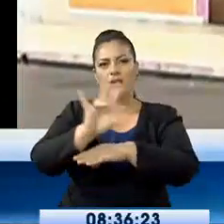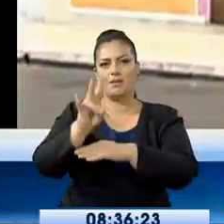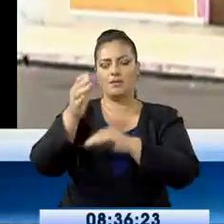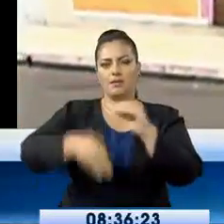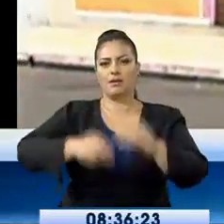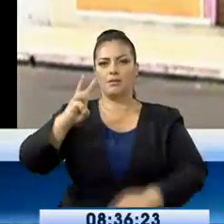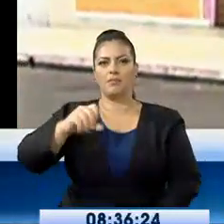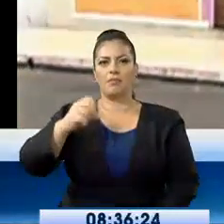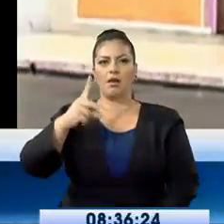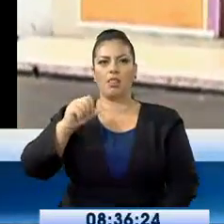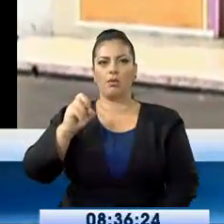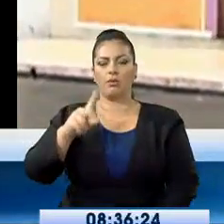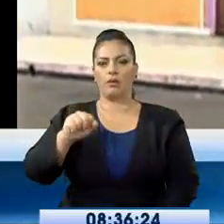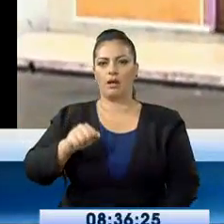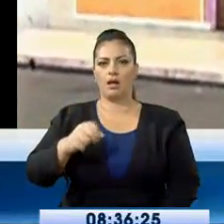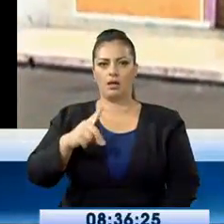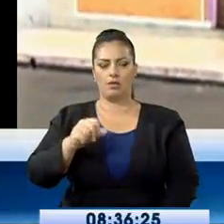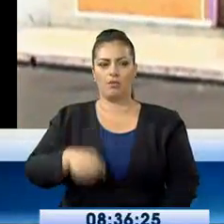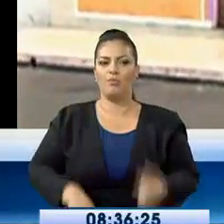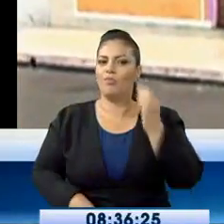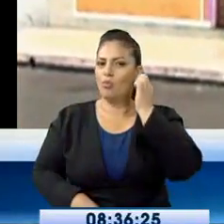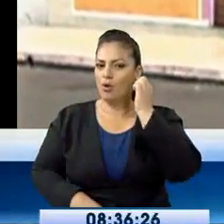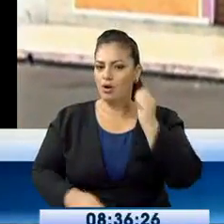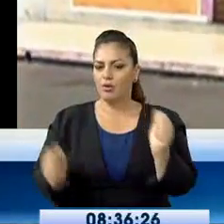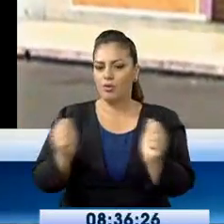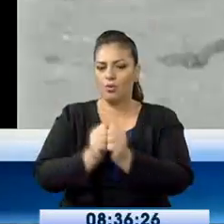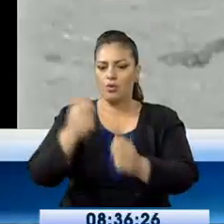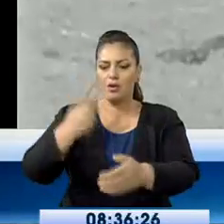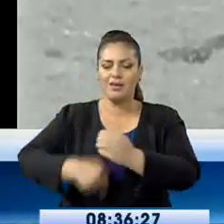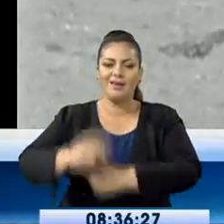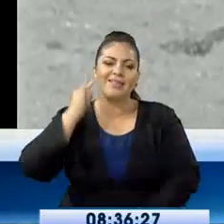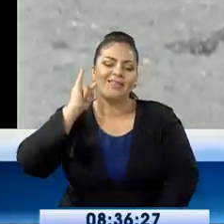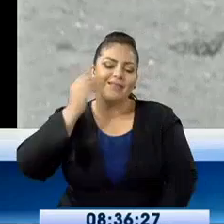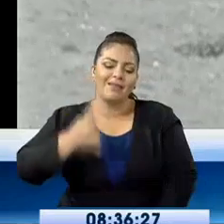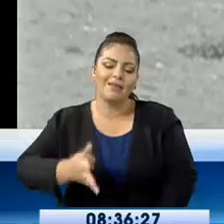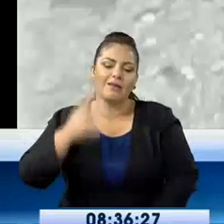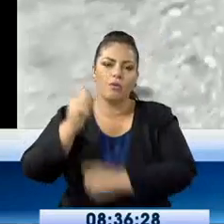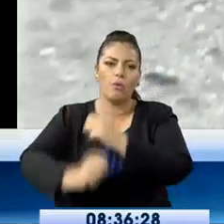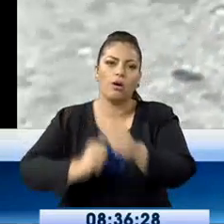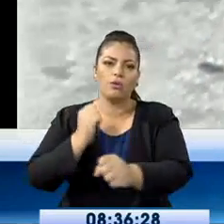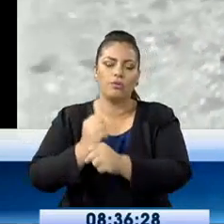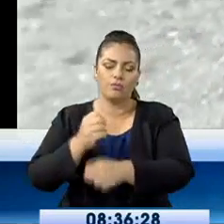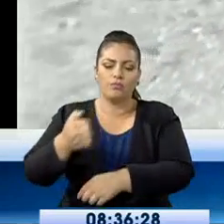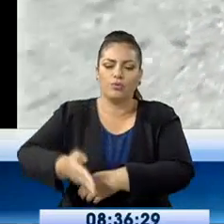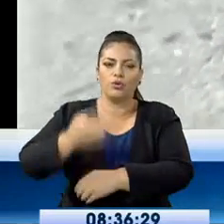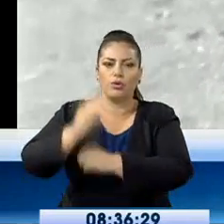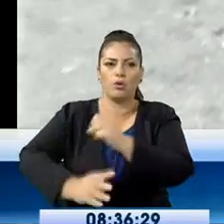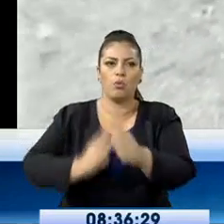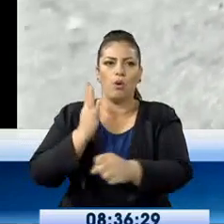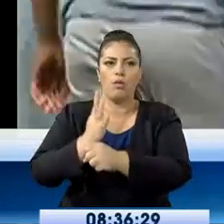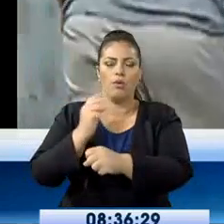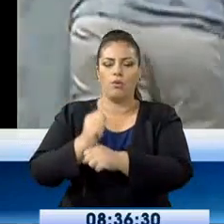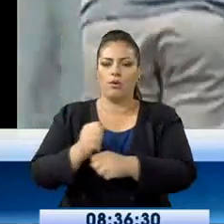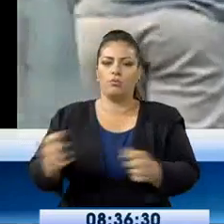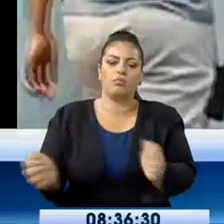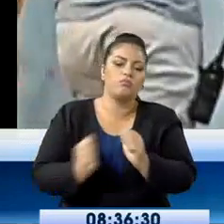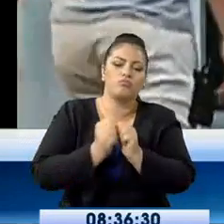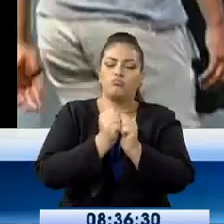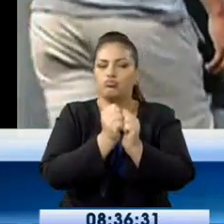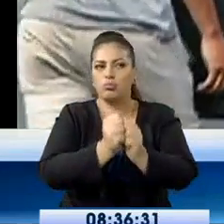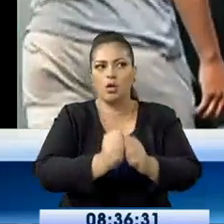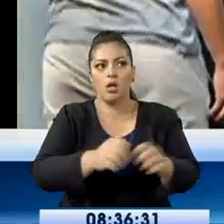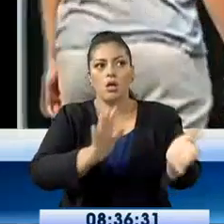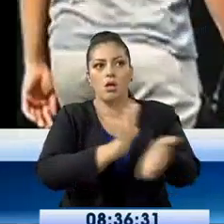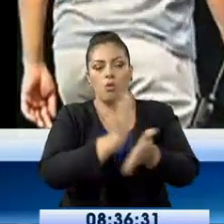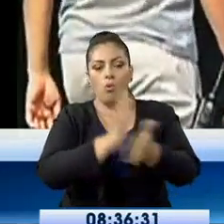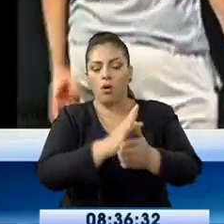Ella llegó al sitio acompañada de su hija de 4 años, a quien dejó al interior de la escuela, y cuando se retiraba, la interceptó